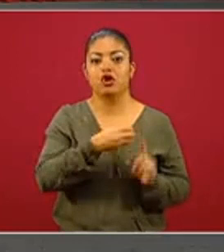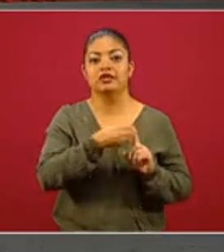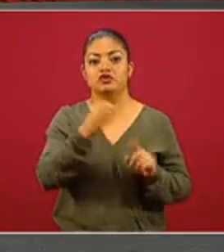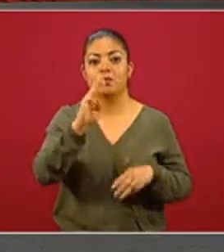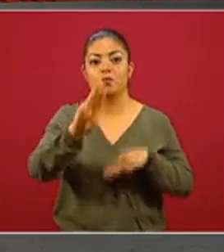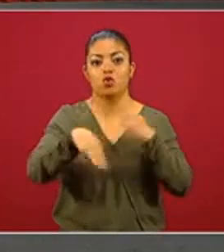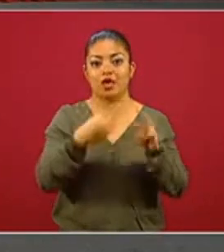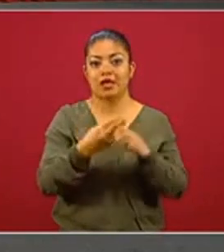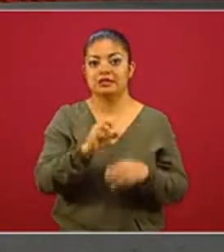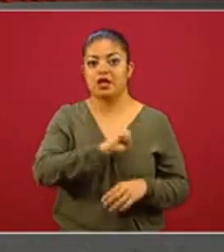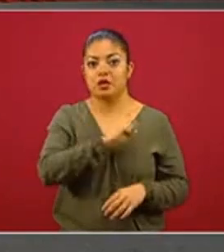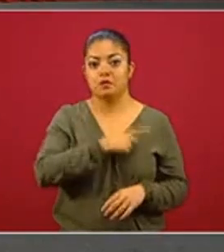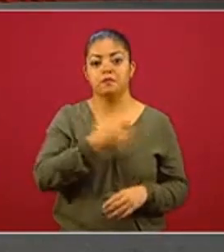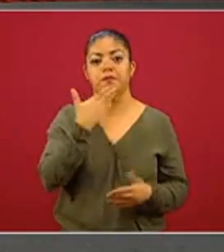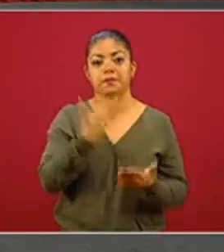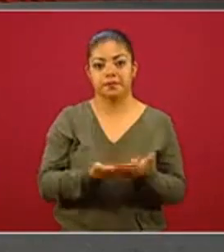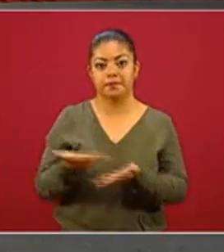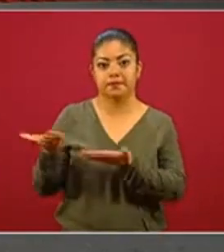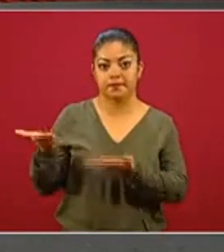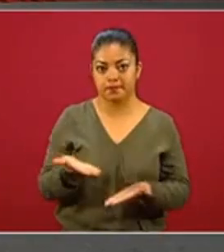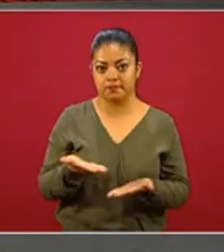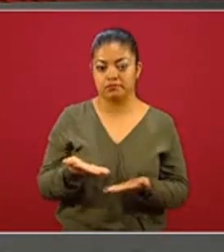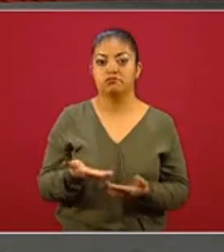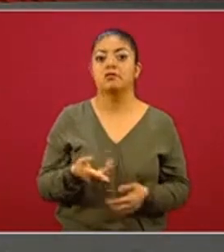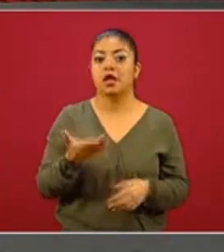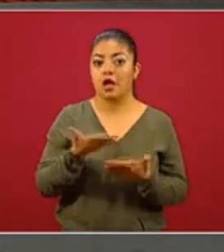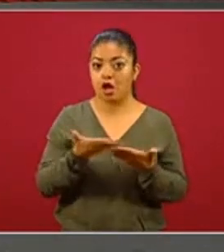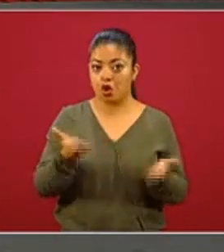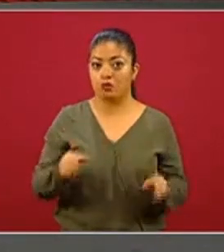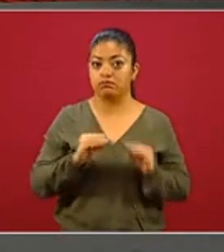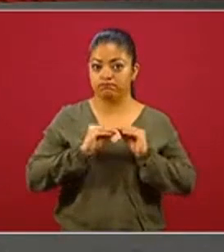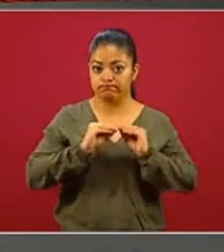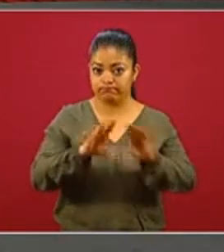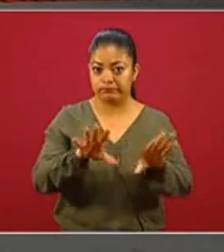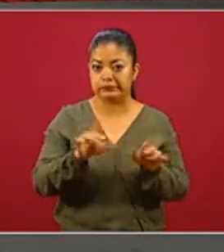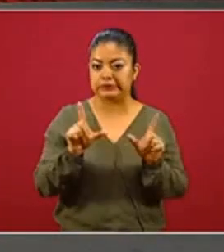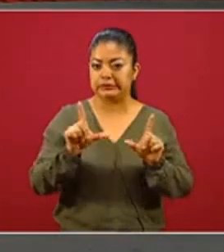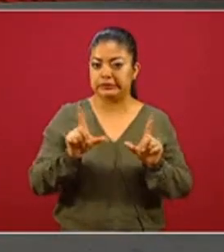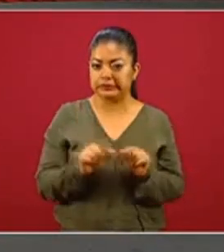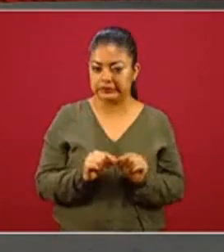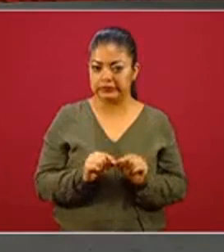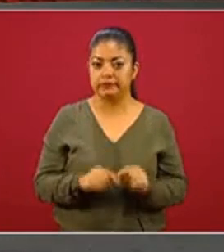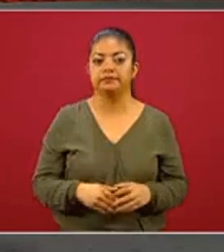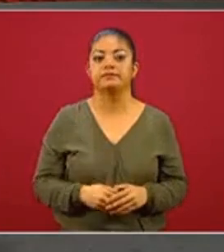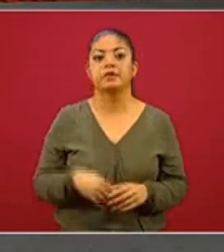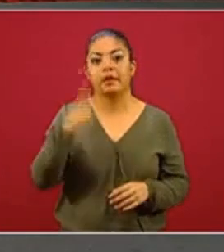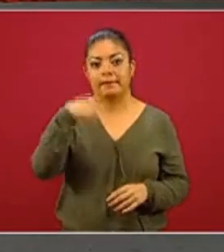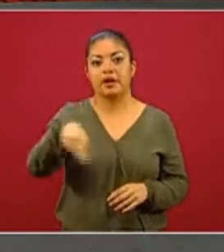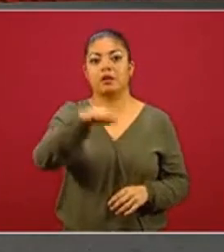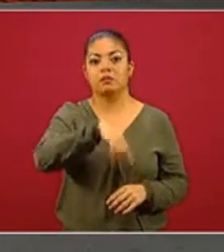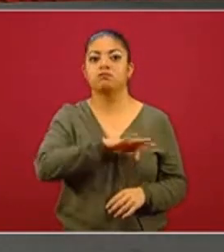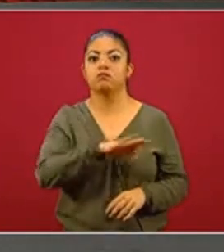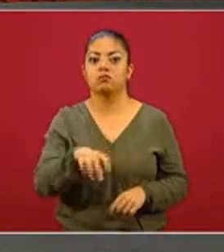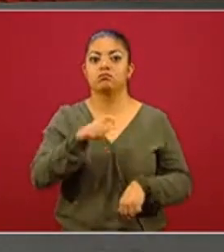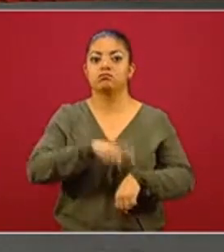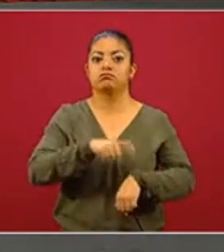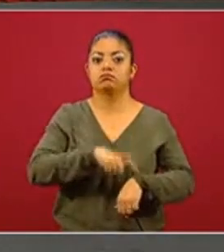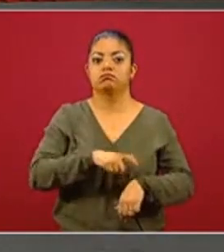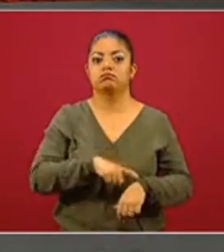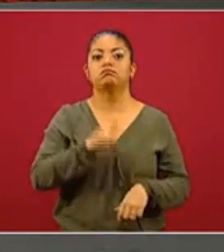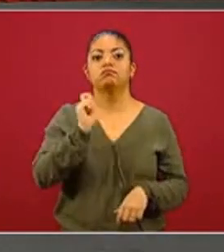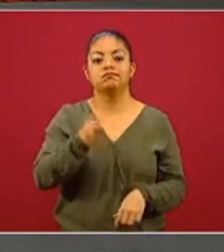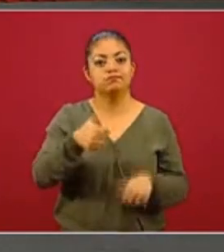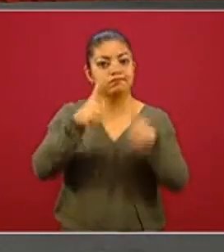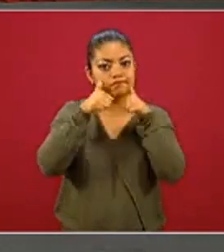Cristian. Entonces, vámonos con el informe técnico. Lo haré breve para que tengamos tiempo de